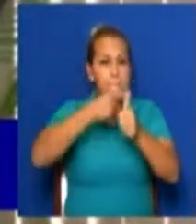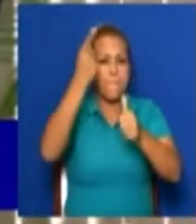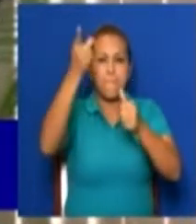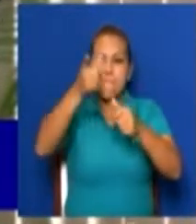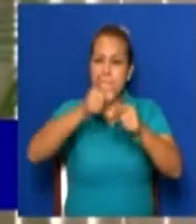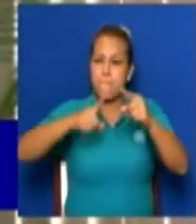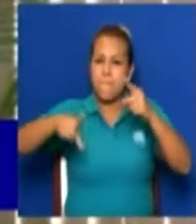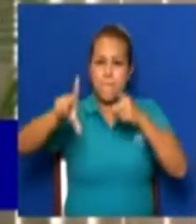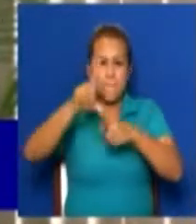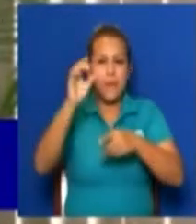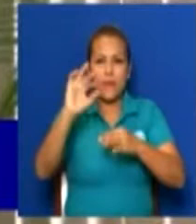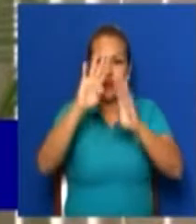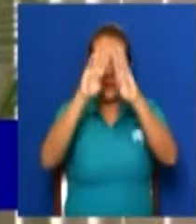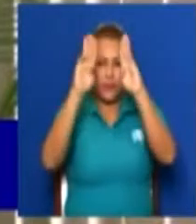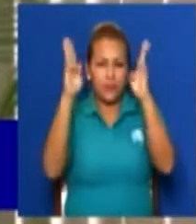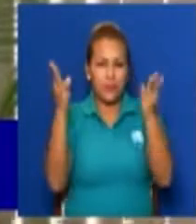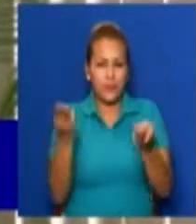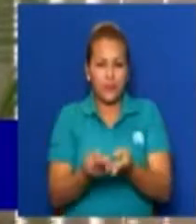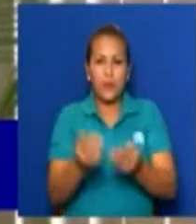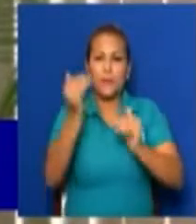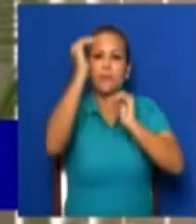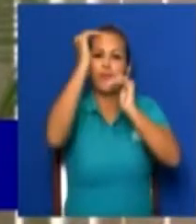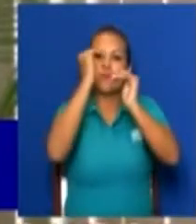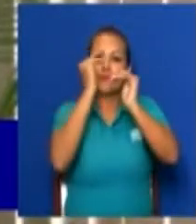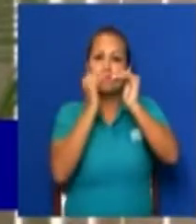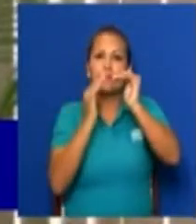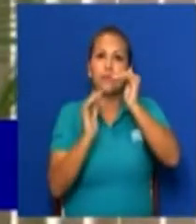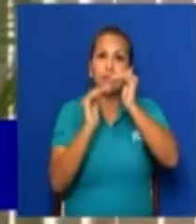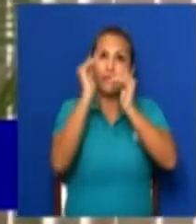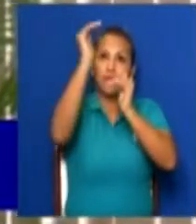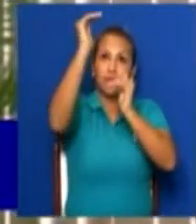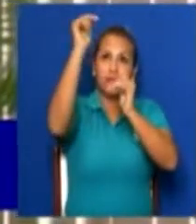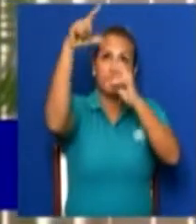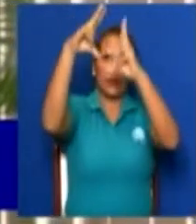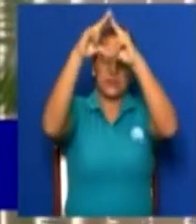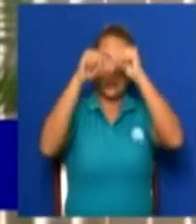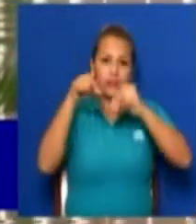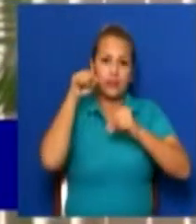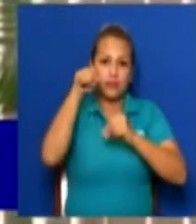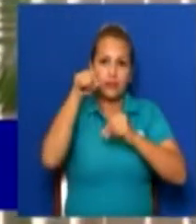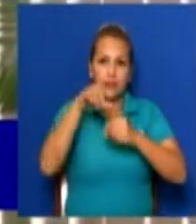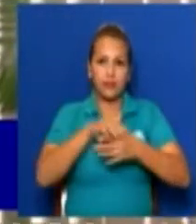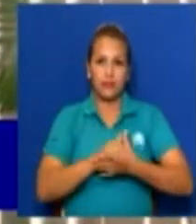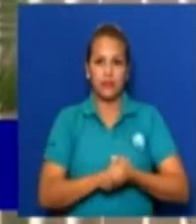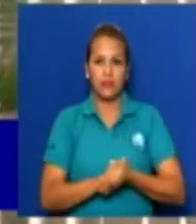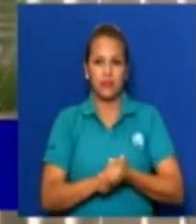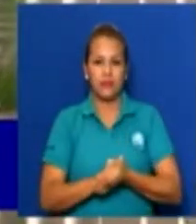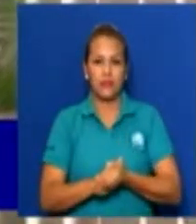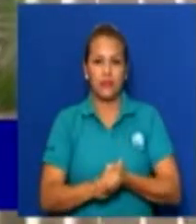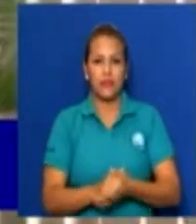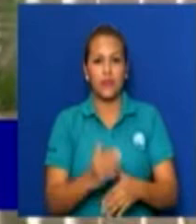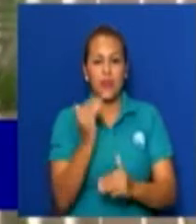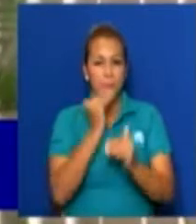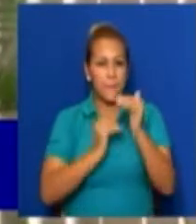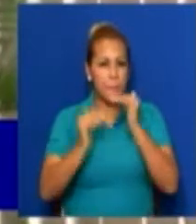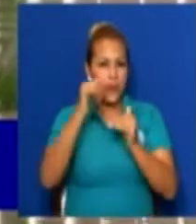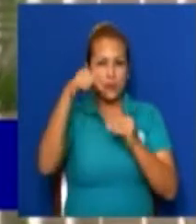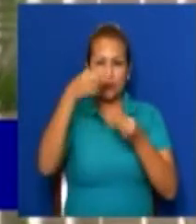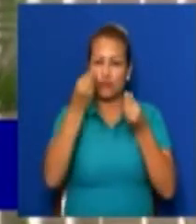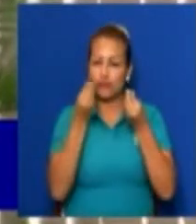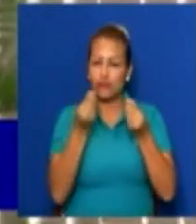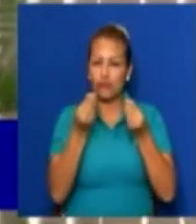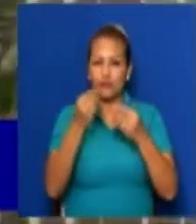el mundo en cuanto a mejores indicadores de género, por encima de muchos